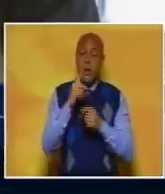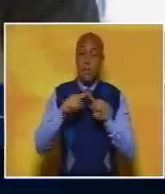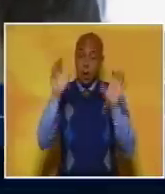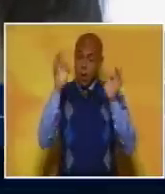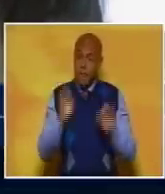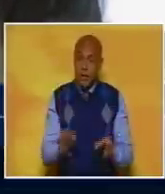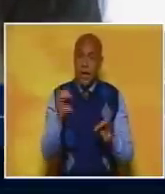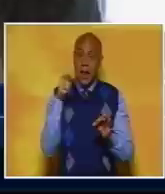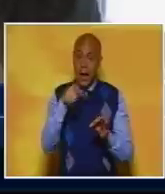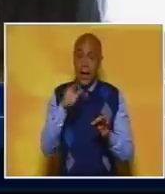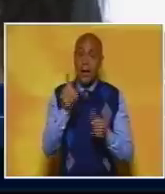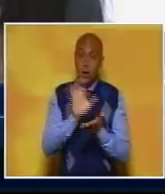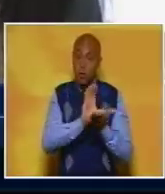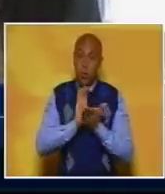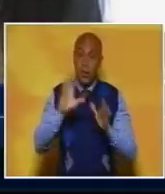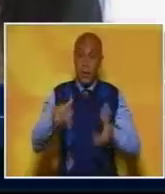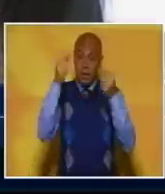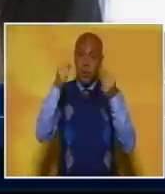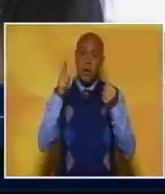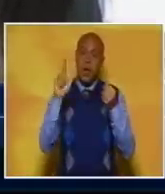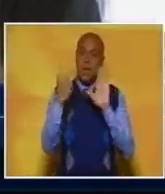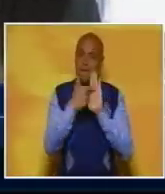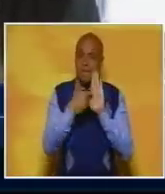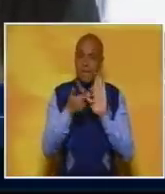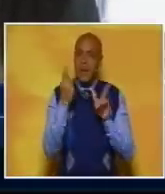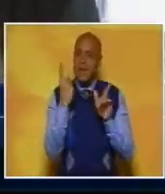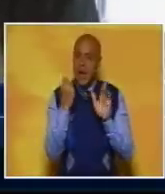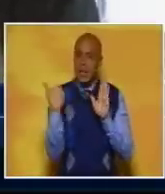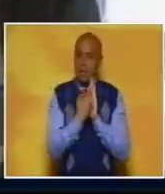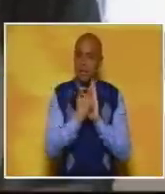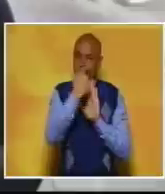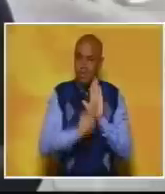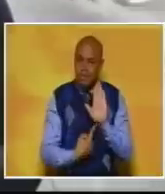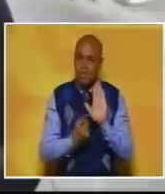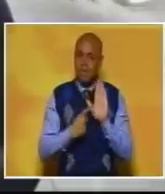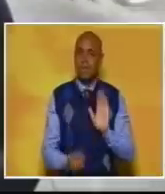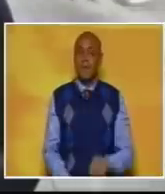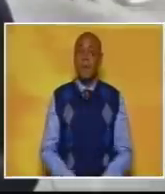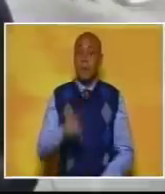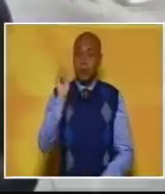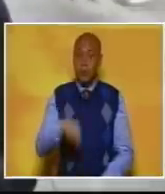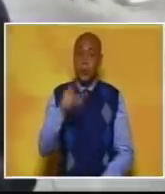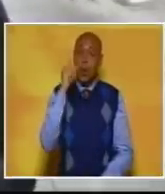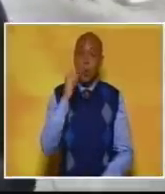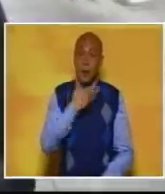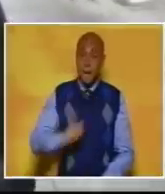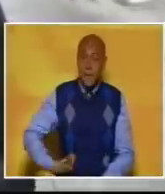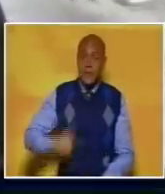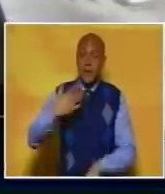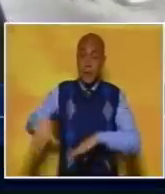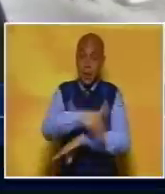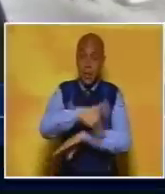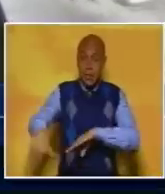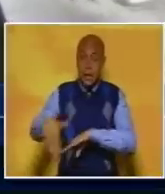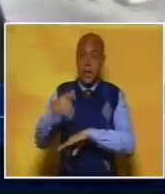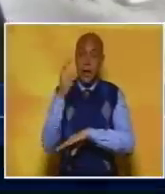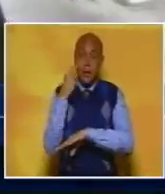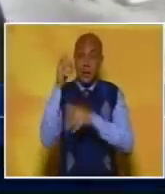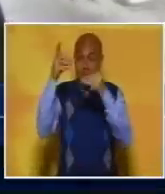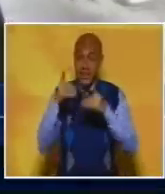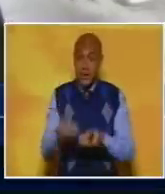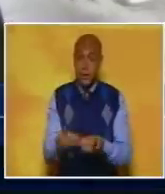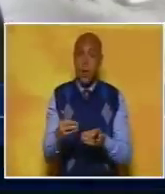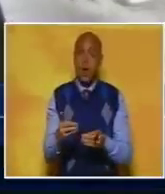están reconocidas como tal bajo la Constitución y algunos otros parámetros legales. El presidente del Consejo de la Patrulla Fronteriza asegura que la decisión